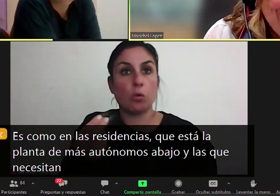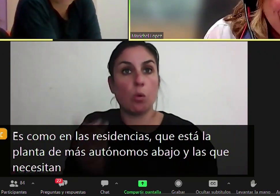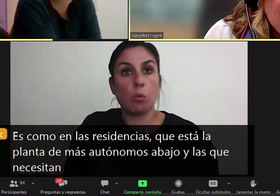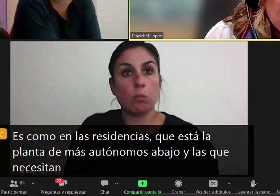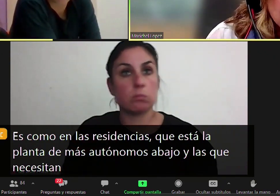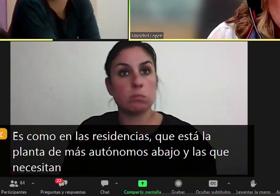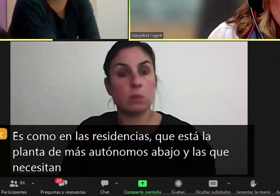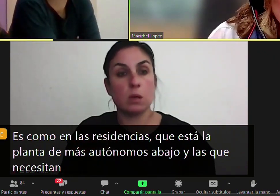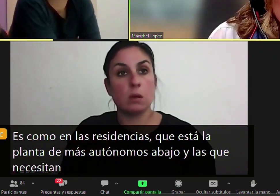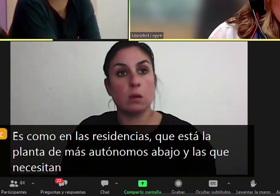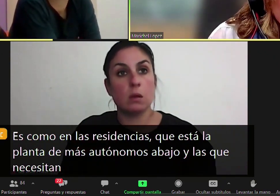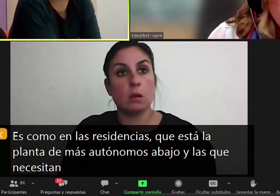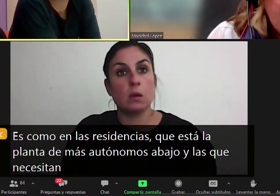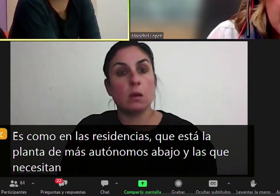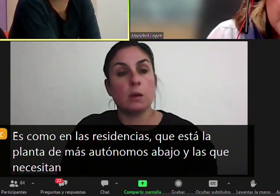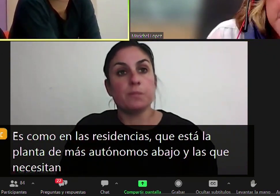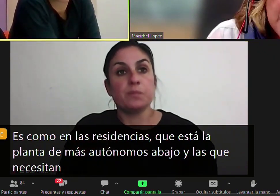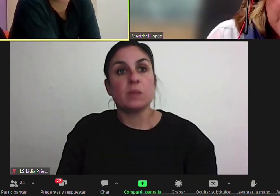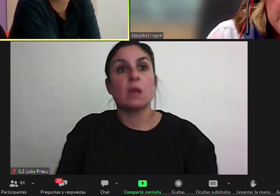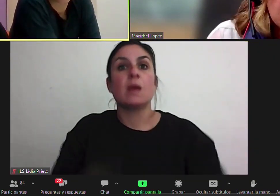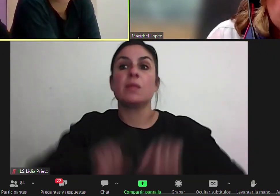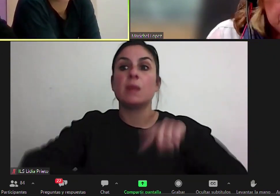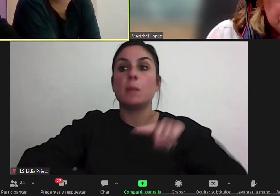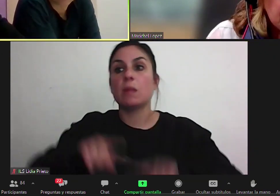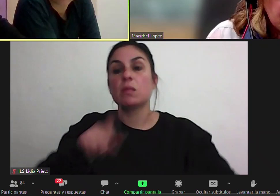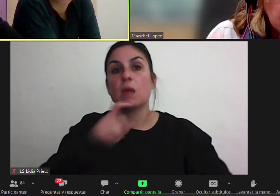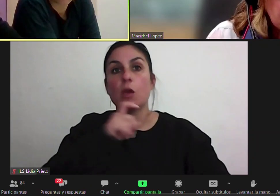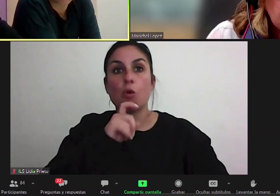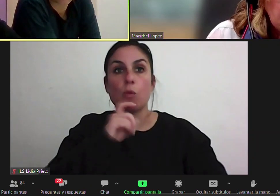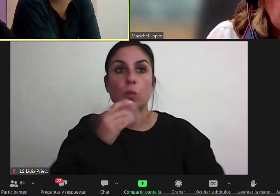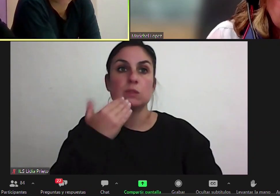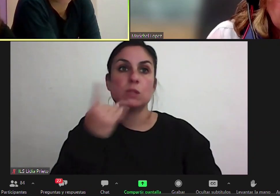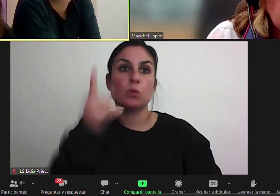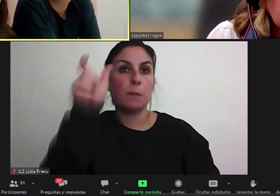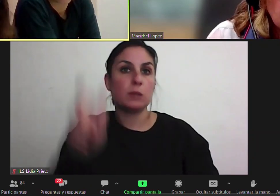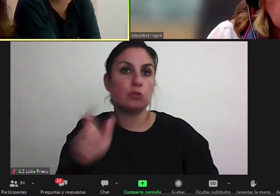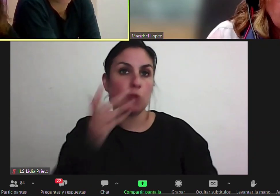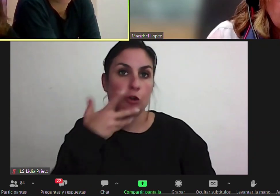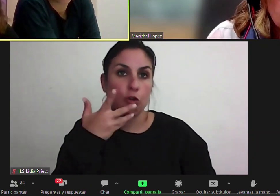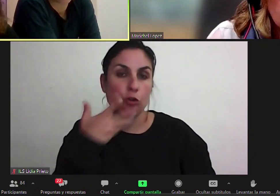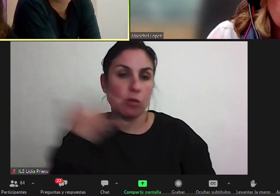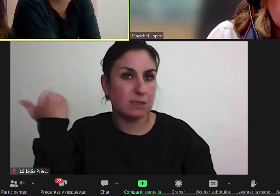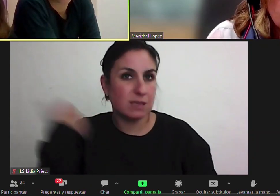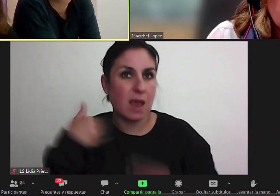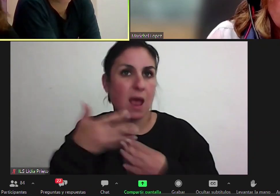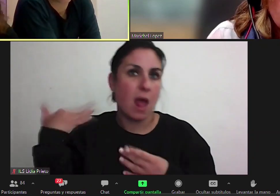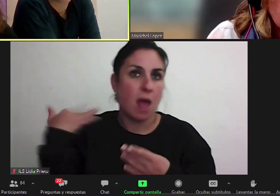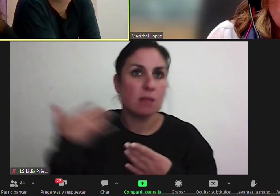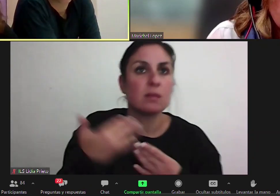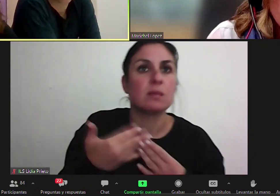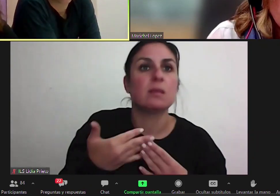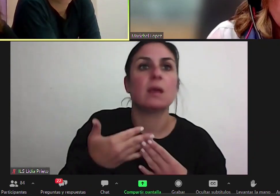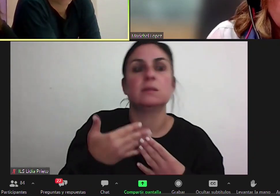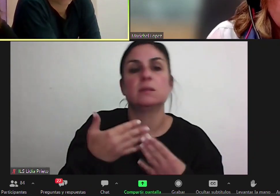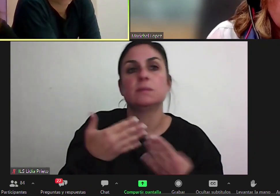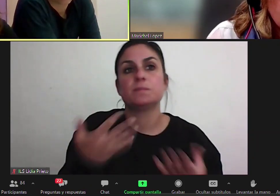se la negaría. Otra cosa es que depende de cómo se dé, si es una persona que ya conoce eso, decirle, ¿tú consideras